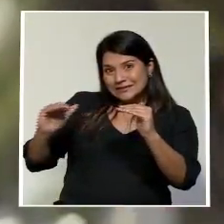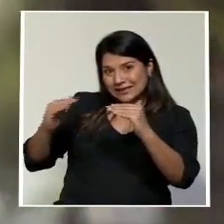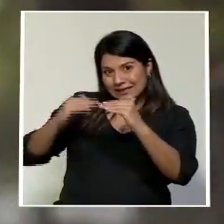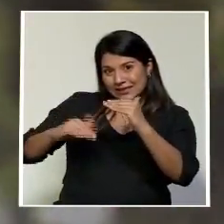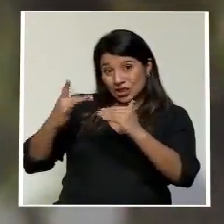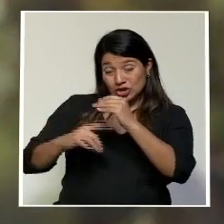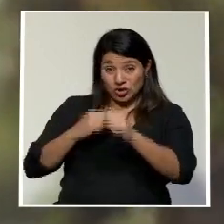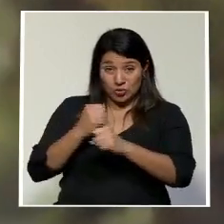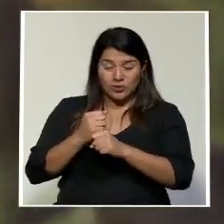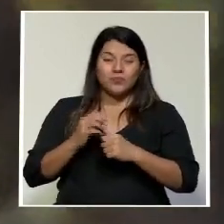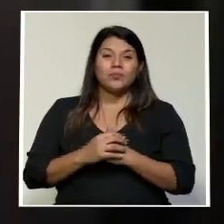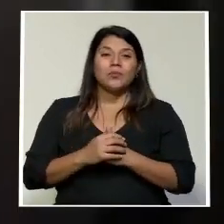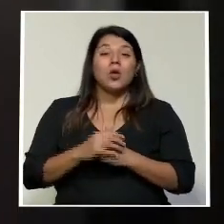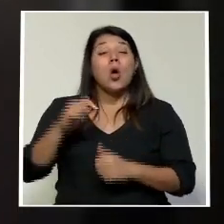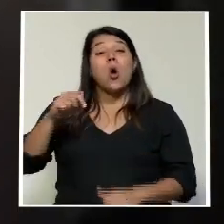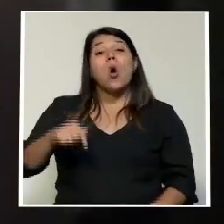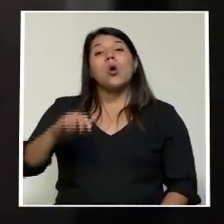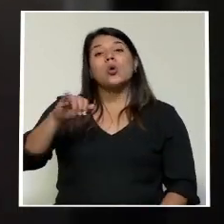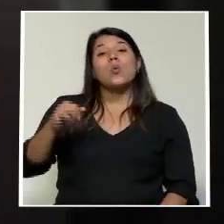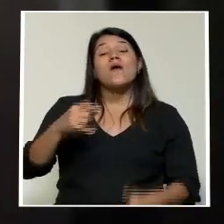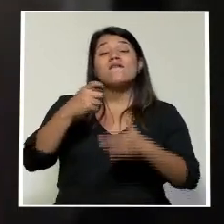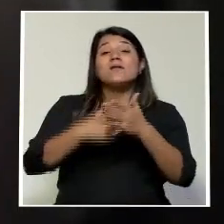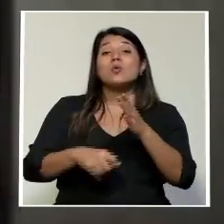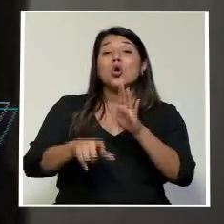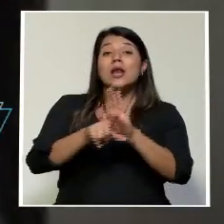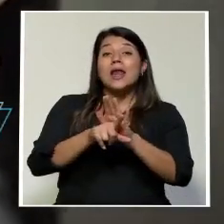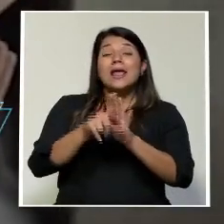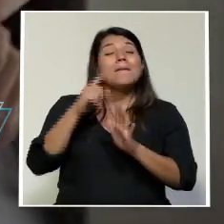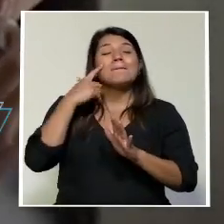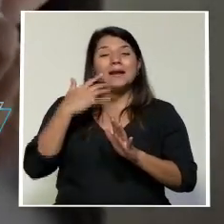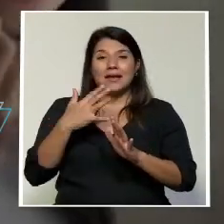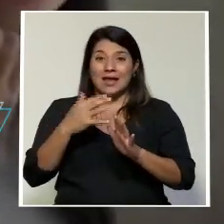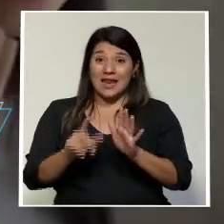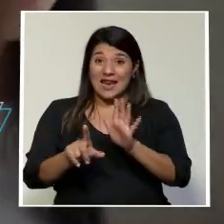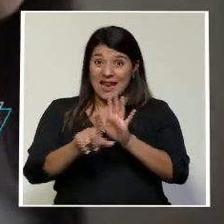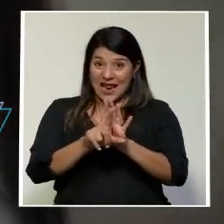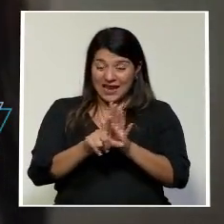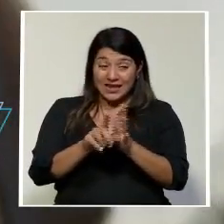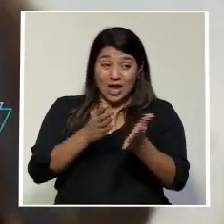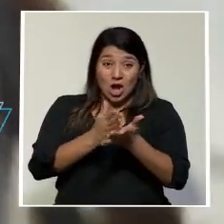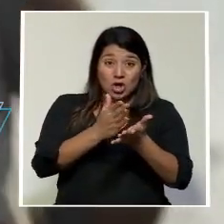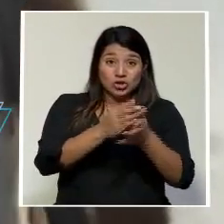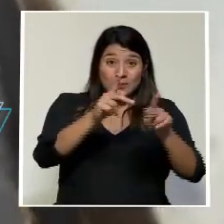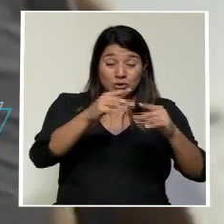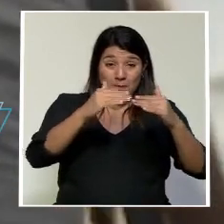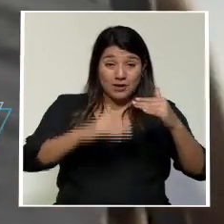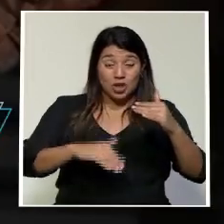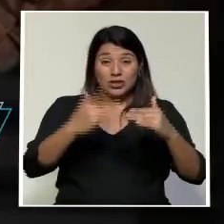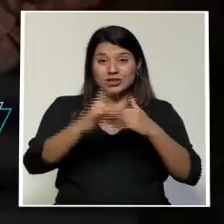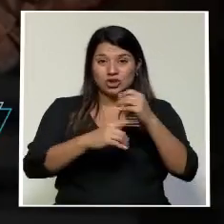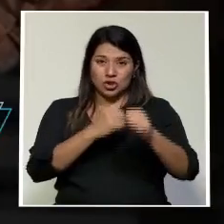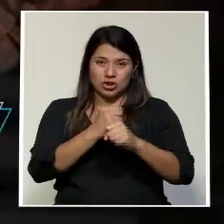Este jueves se firmó la Ley para la Prevención del Acoso a Personas Menores de Edad por Medios Electrónicos o Virtuales, cuyo objetivo es establecer un marco